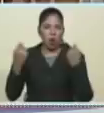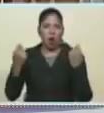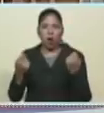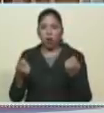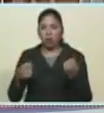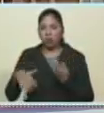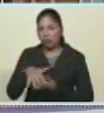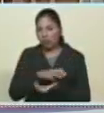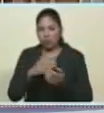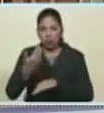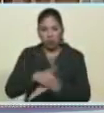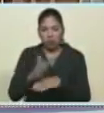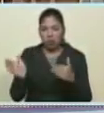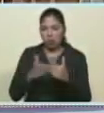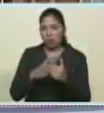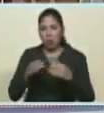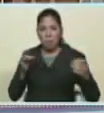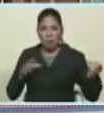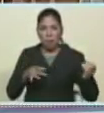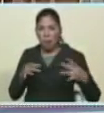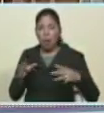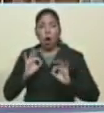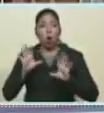guarimbeando, absteniéndose,